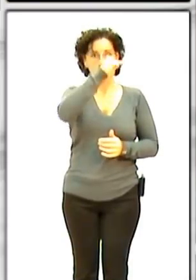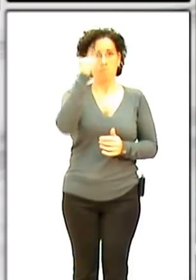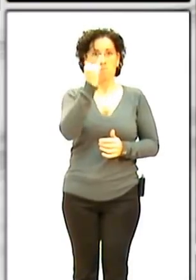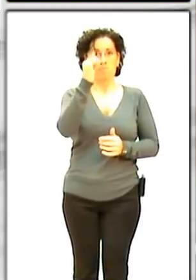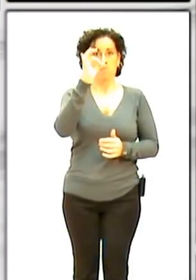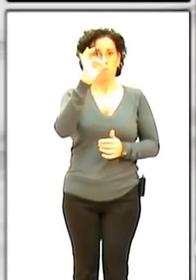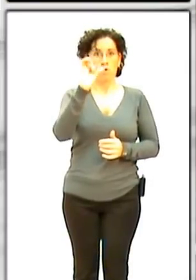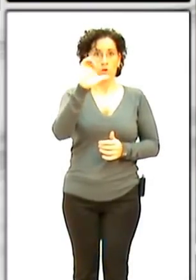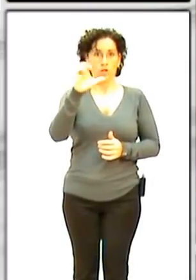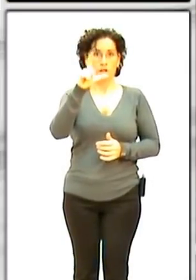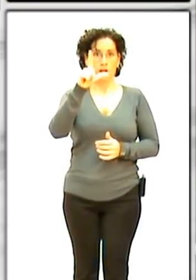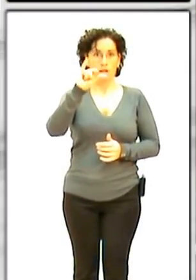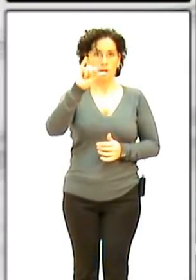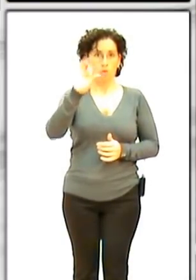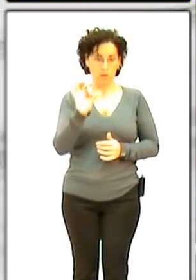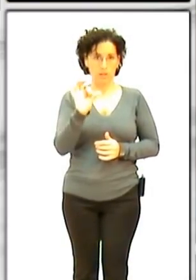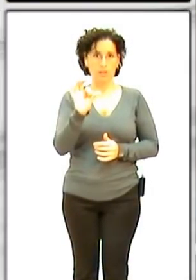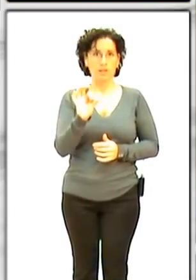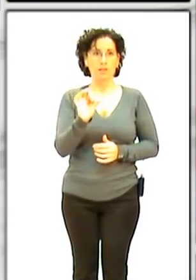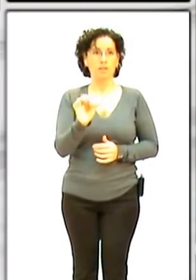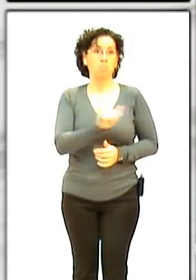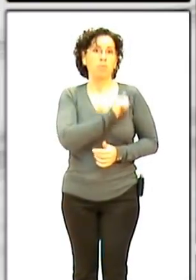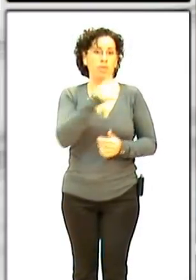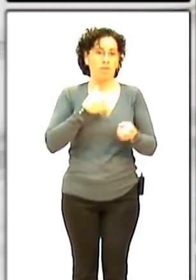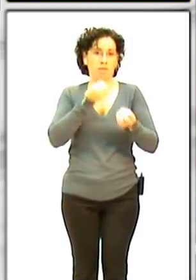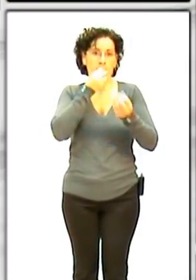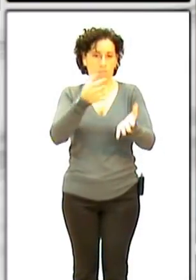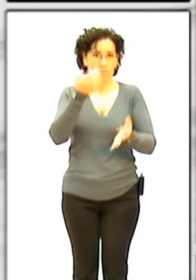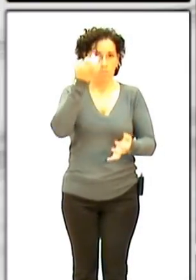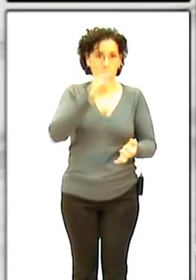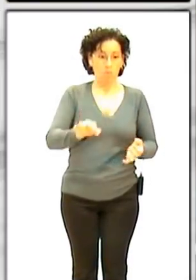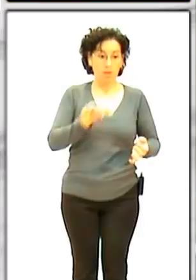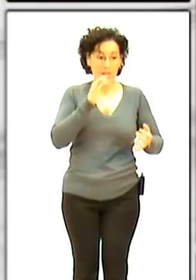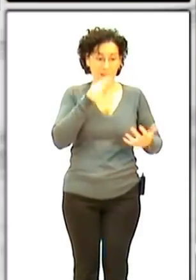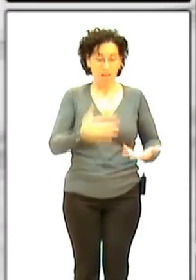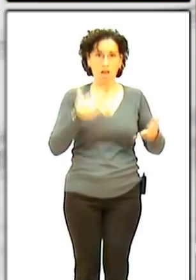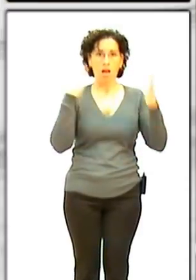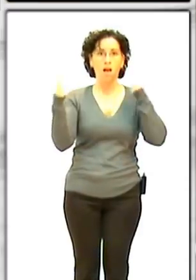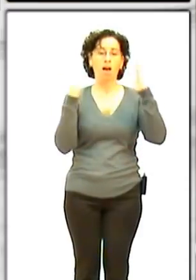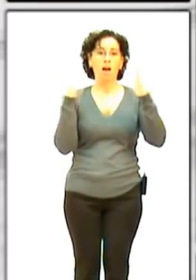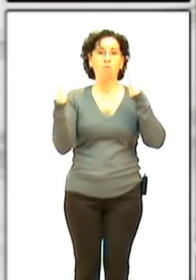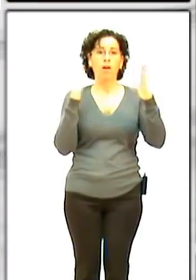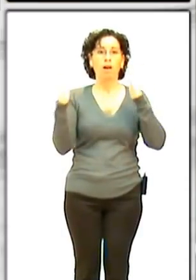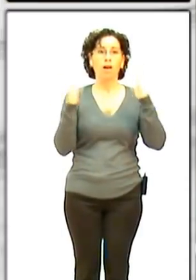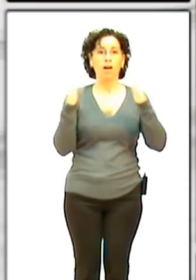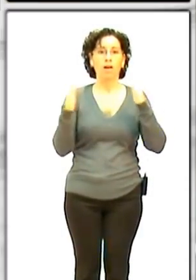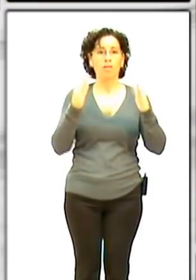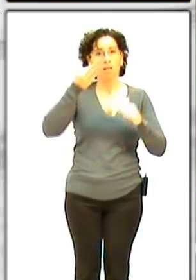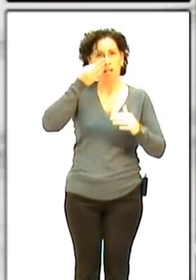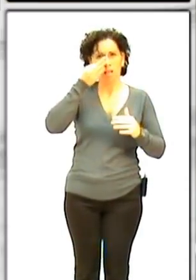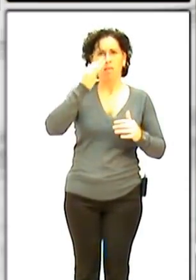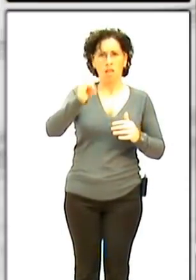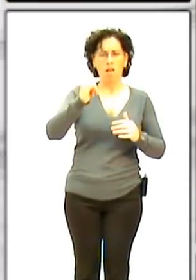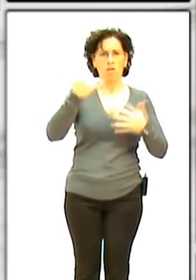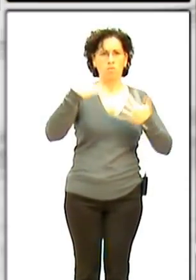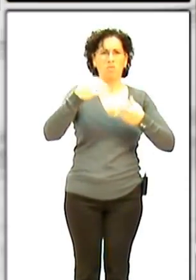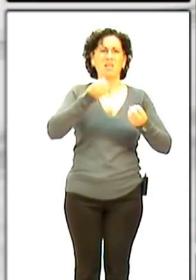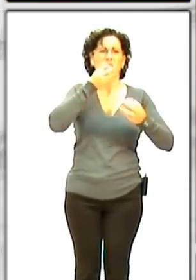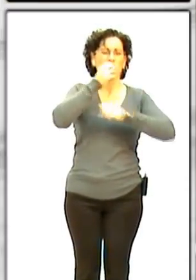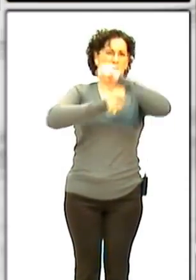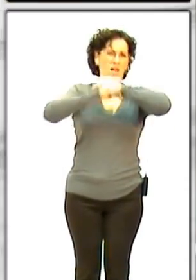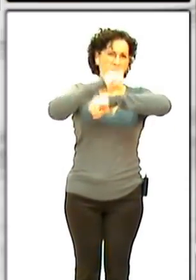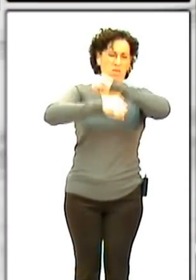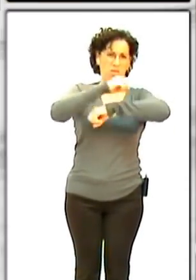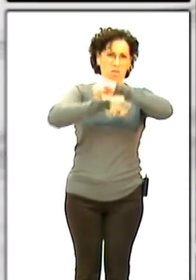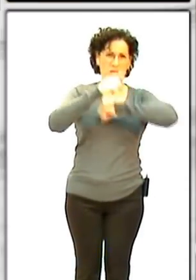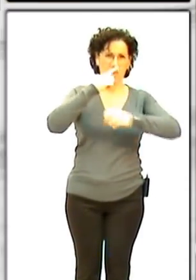José Luis de Ciudad. En el momento actual, pues, existe una sobrecarga de